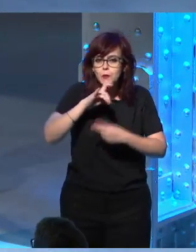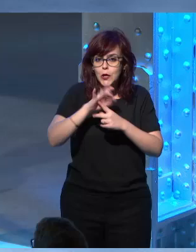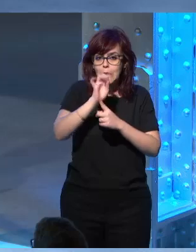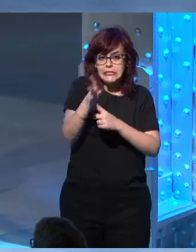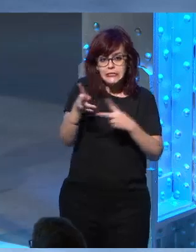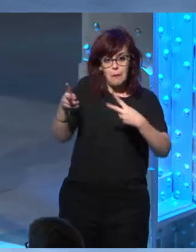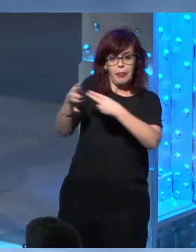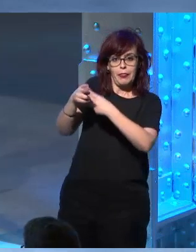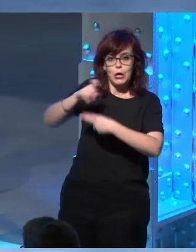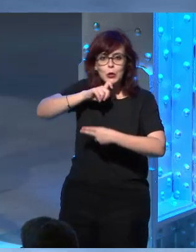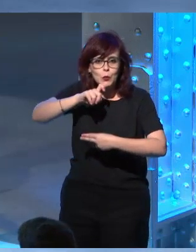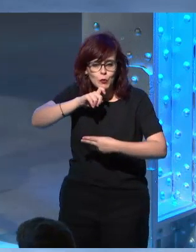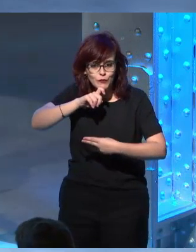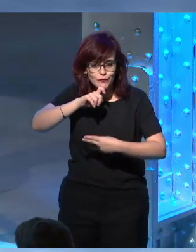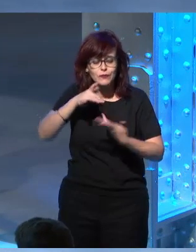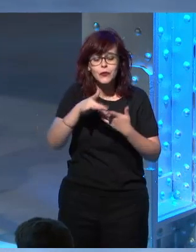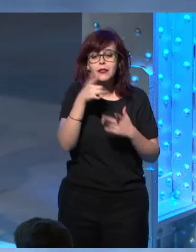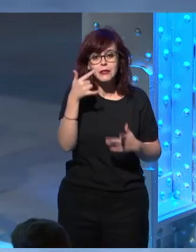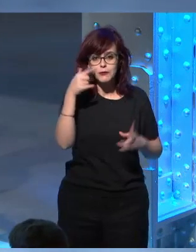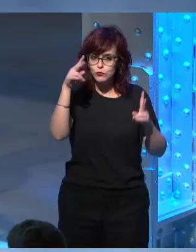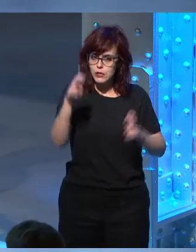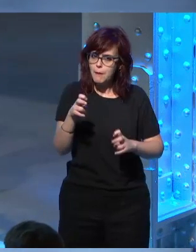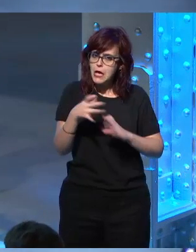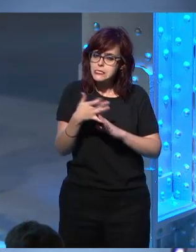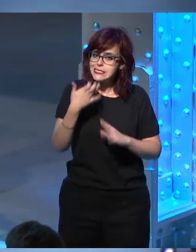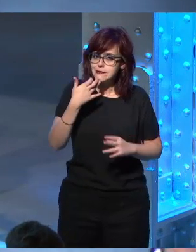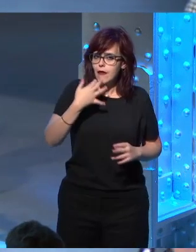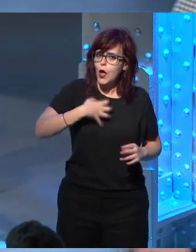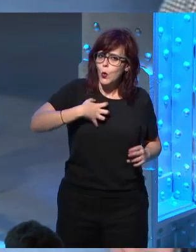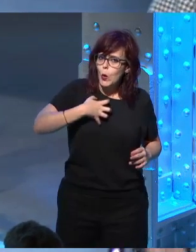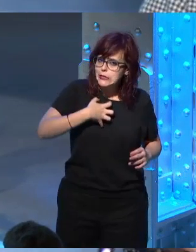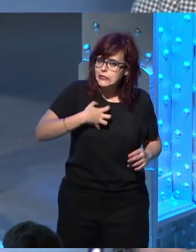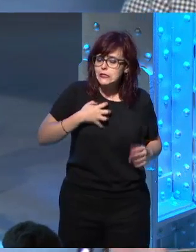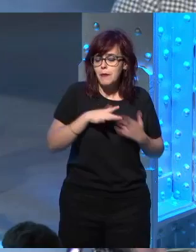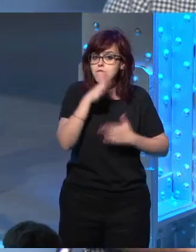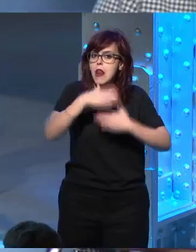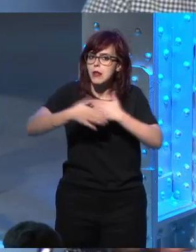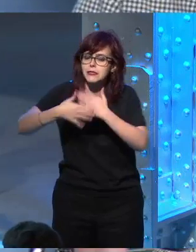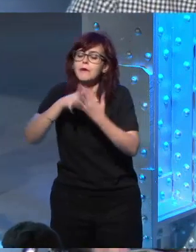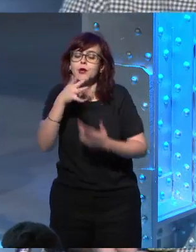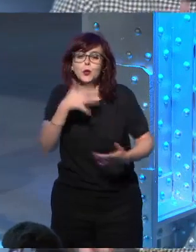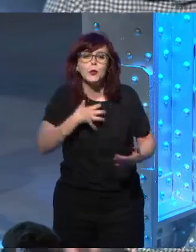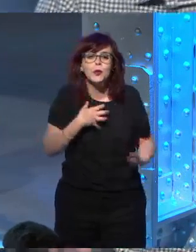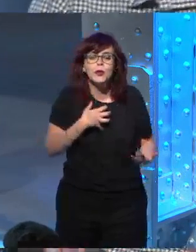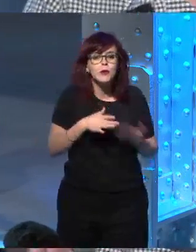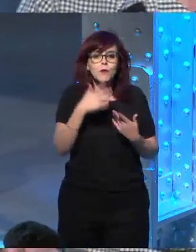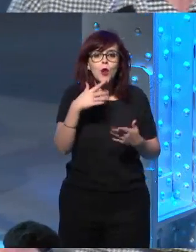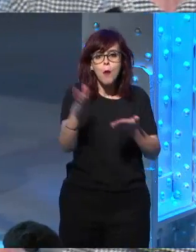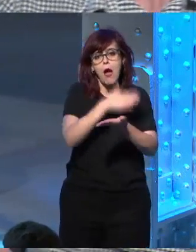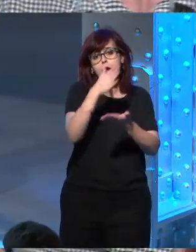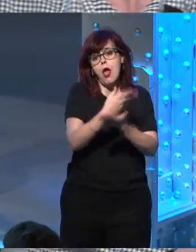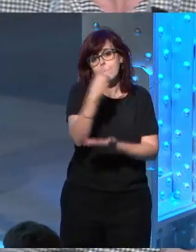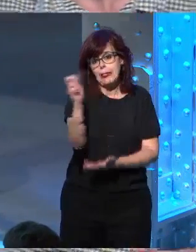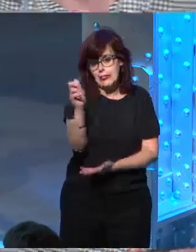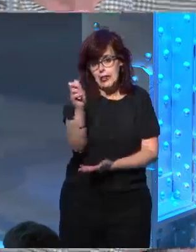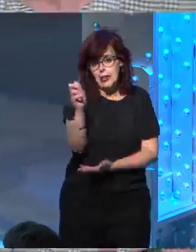dónde explico, ¿no? Claro, evidentemente contar un tema de cierta complejidad tiene unas limitaciones, es decir, no puedes escribir 20 páginas porque